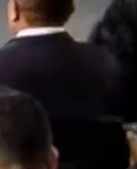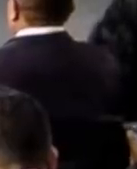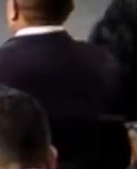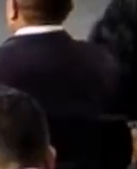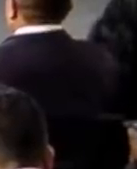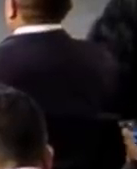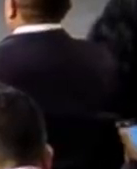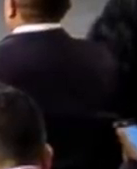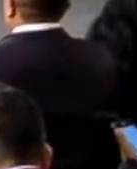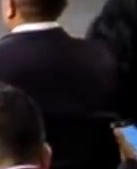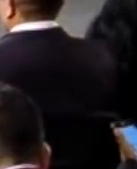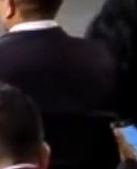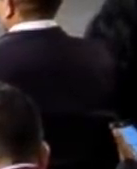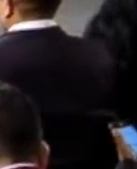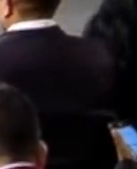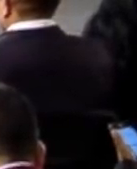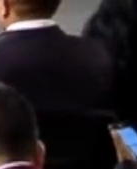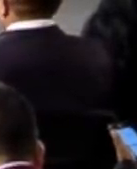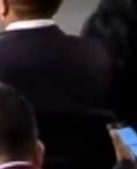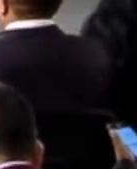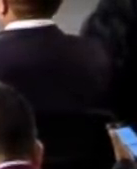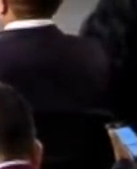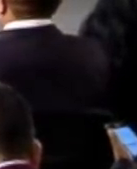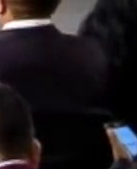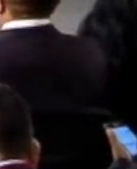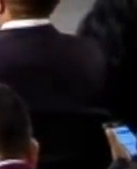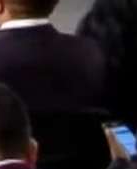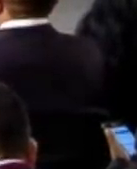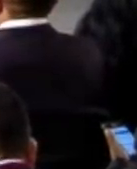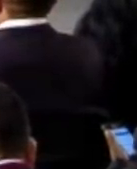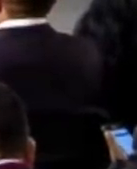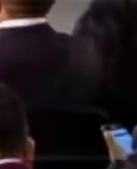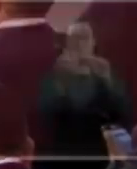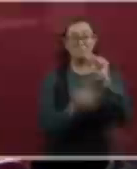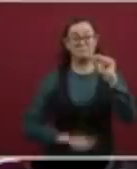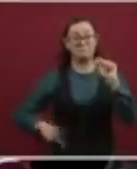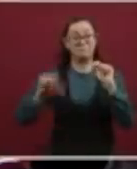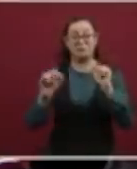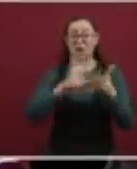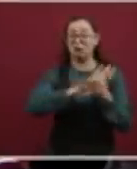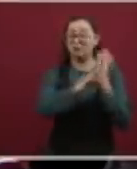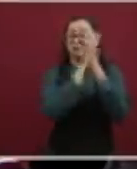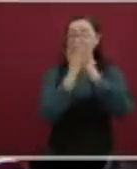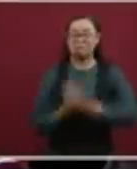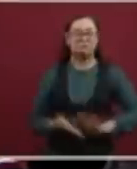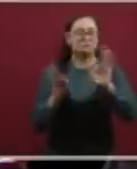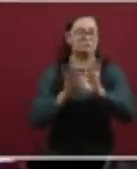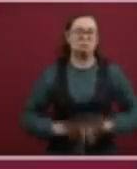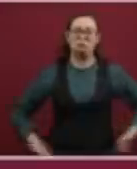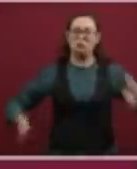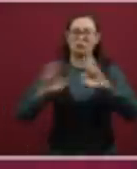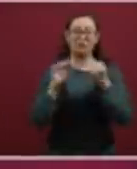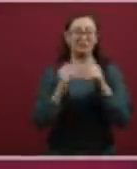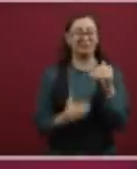gran avance, eso es fundamental en la transformación de México. Imagínense lo que se avanzaría